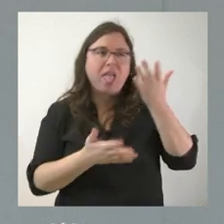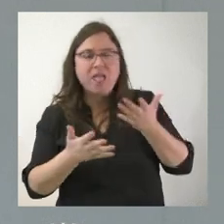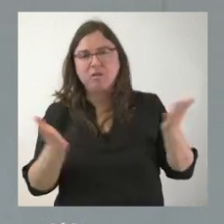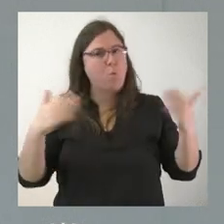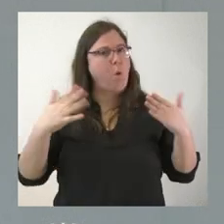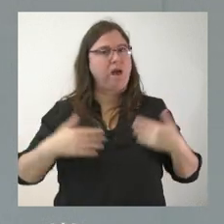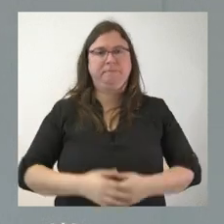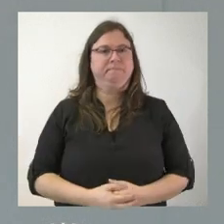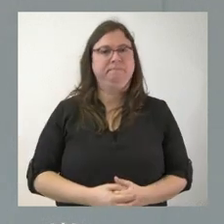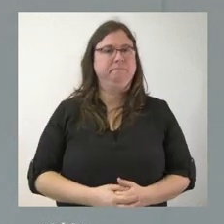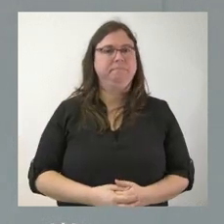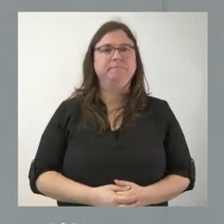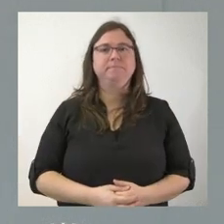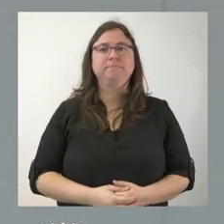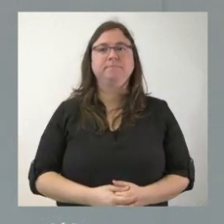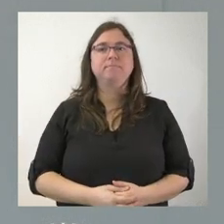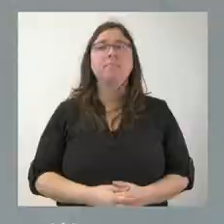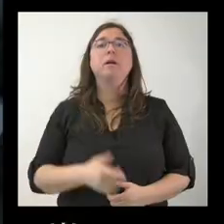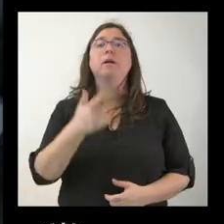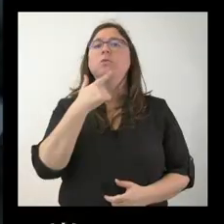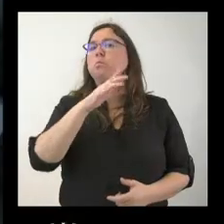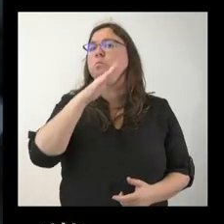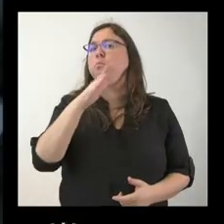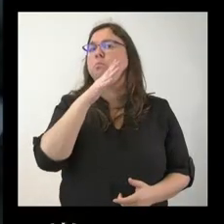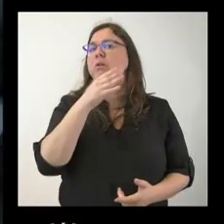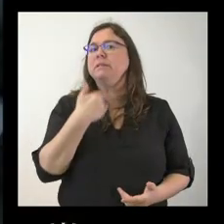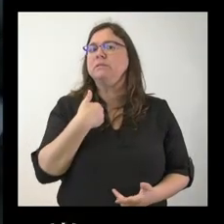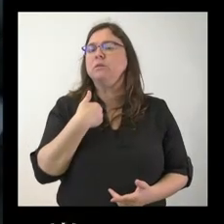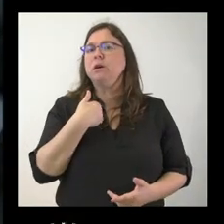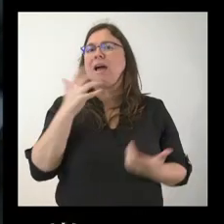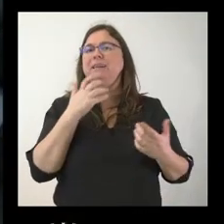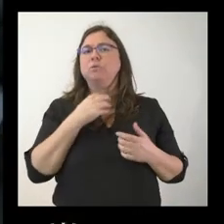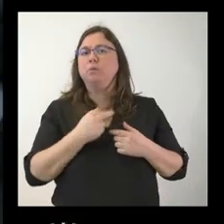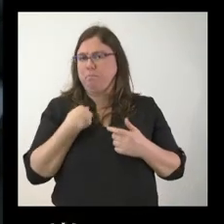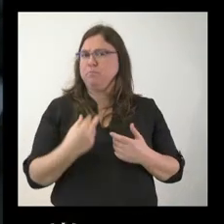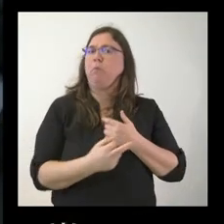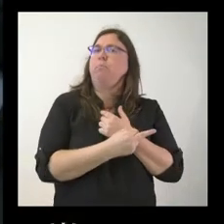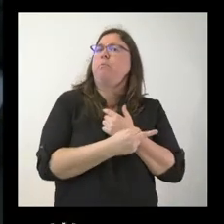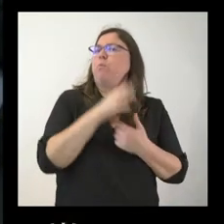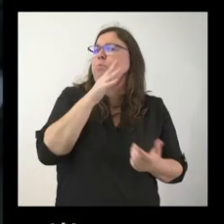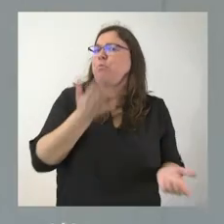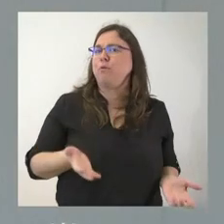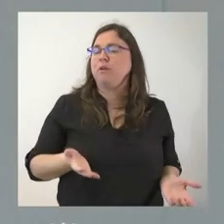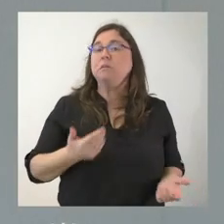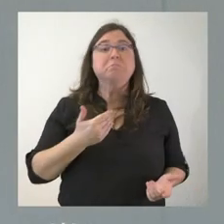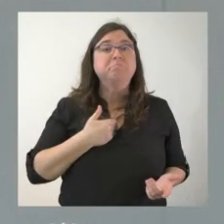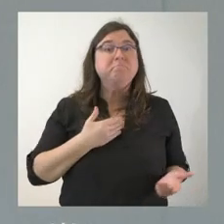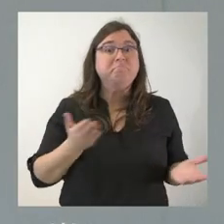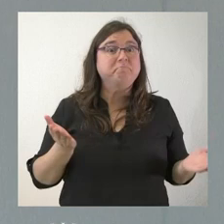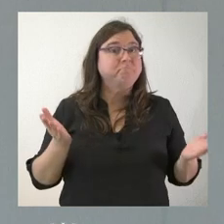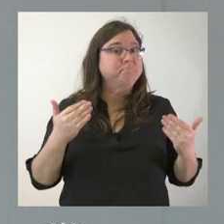hay Entonces qué justificación da para para ese gesto como lo he dicho no veo ninguna